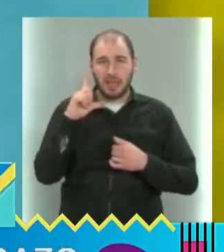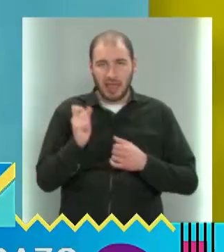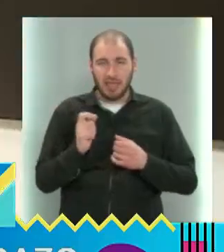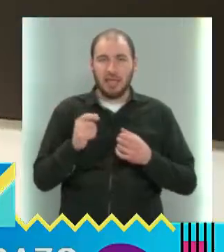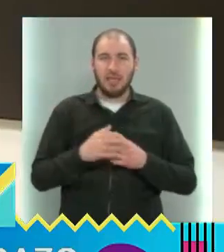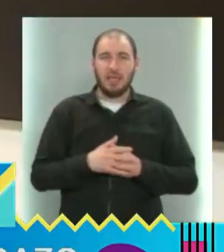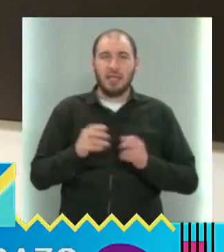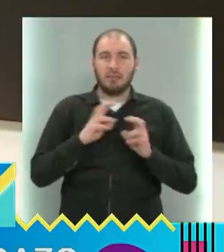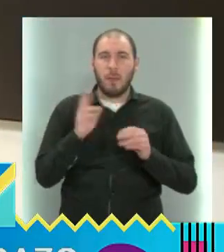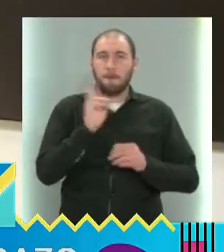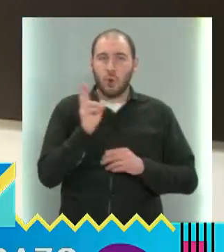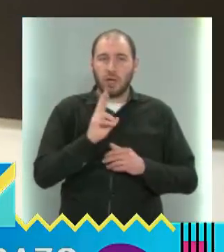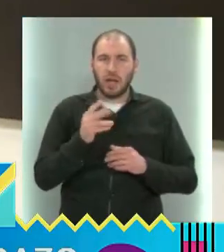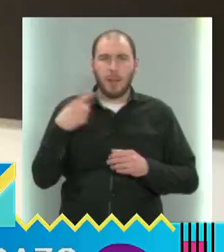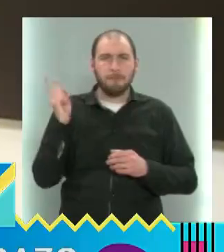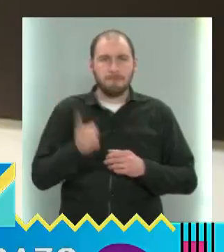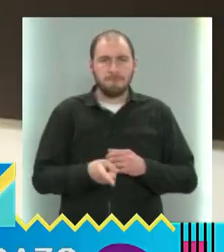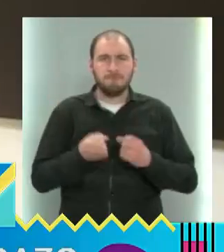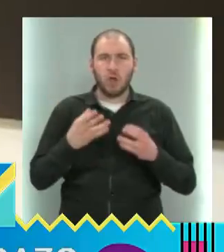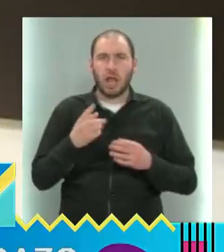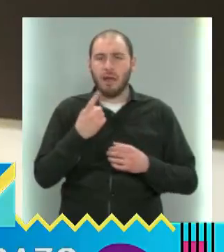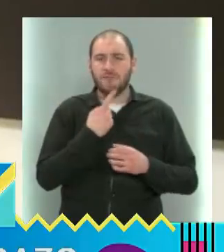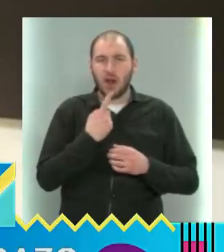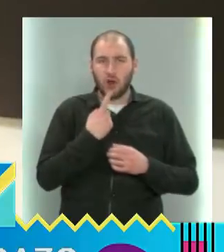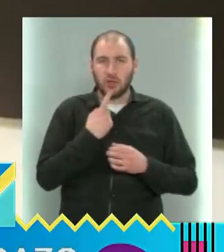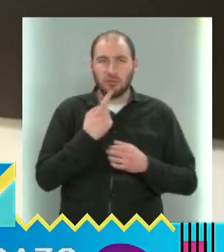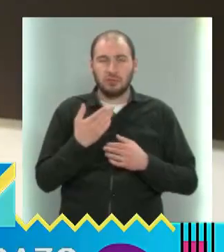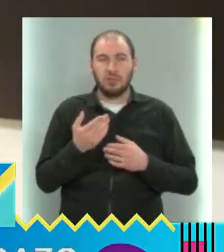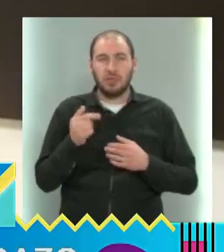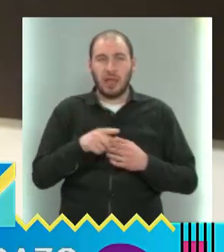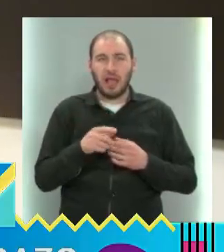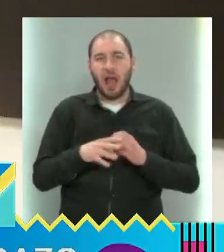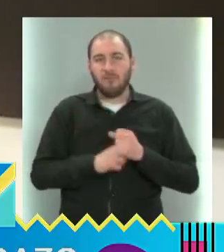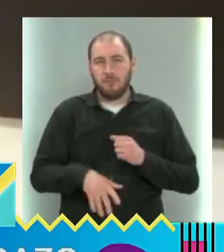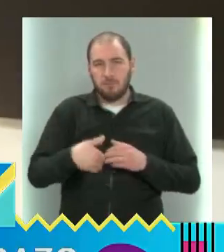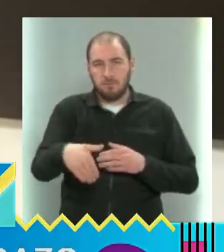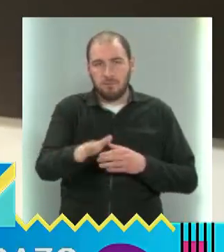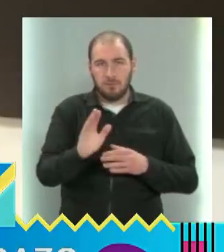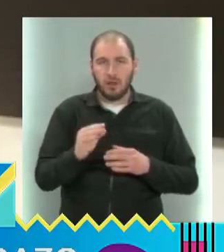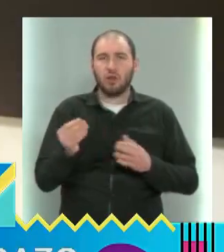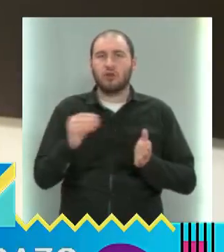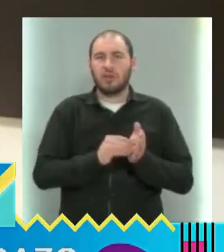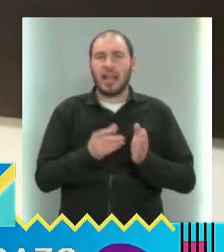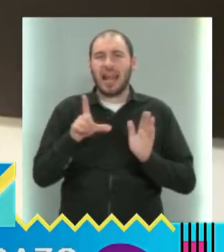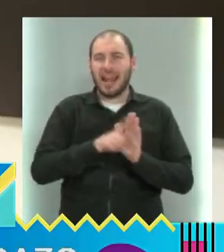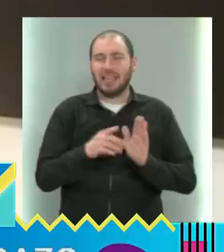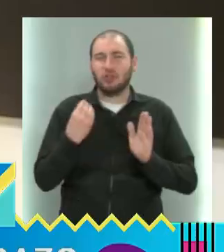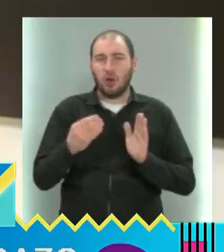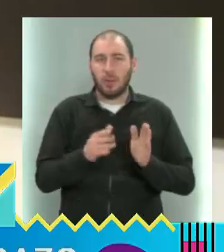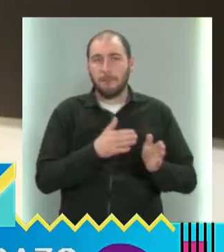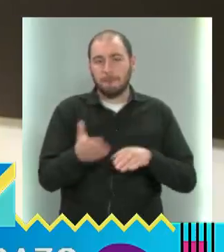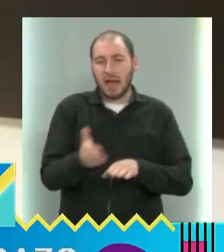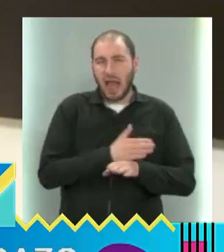respecto a, bueno, la mujer se ve obligada porque el hombre, y bueno, iba a llegar al aborto así. ¿Cómo se contempla desde la ley ese